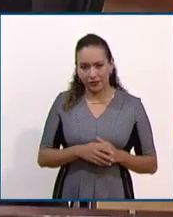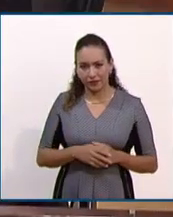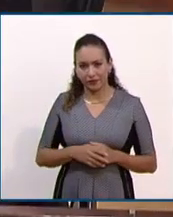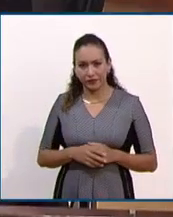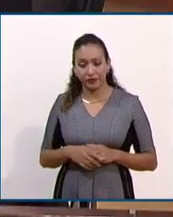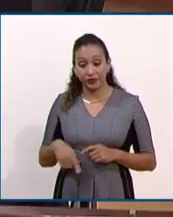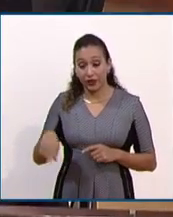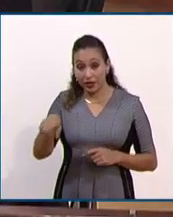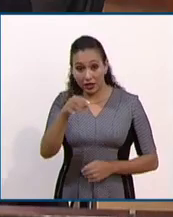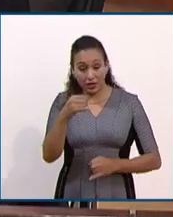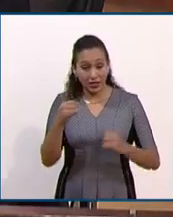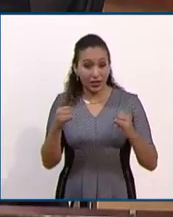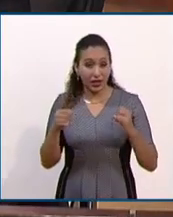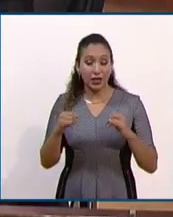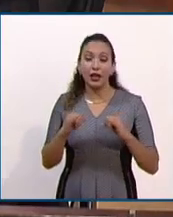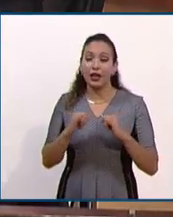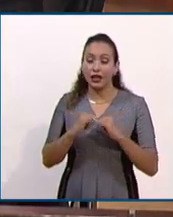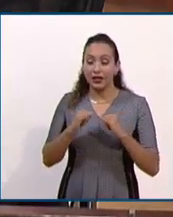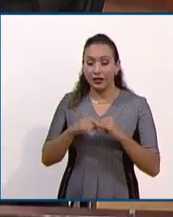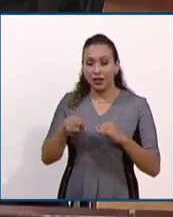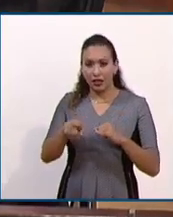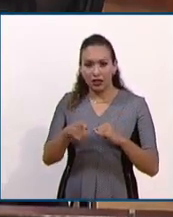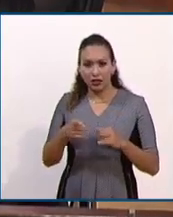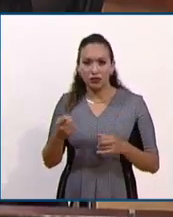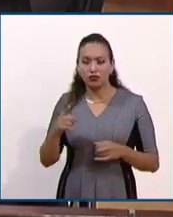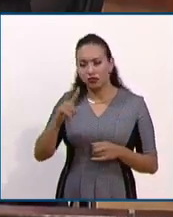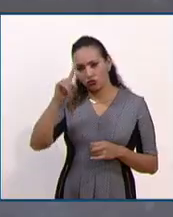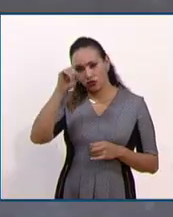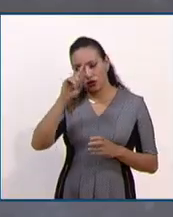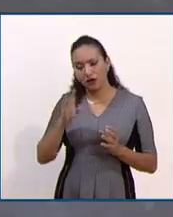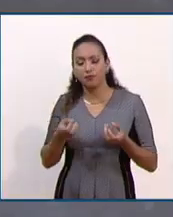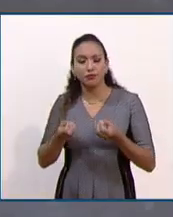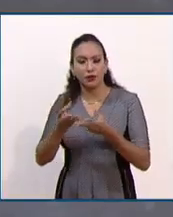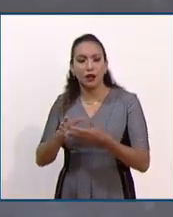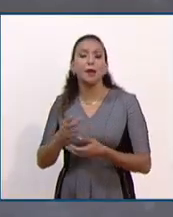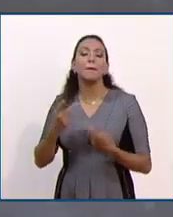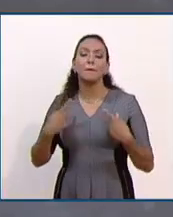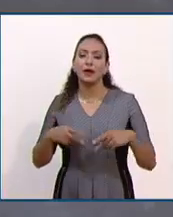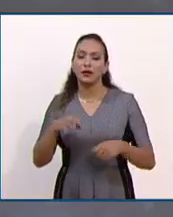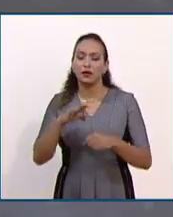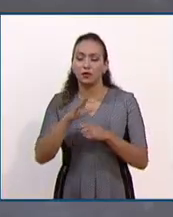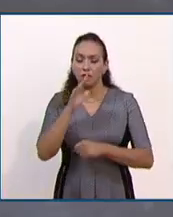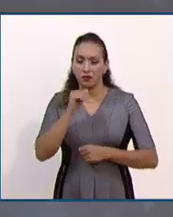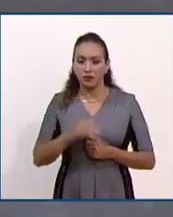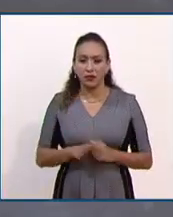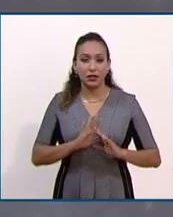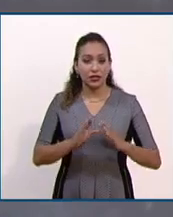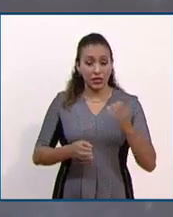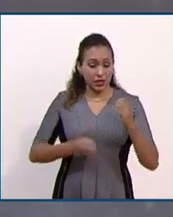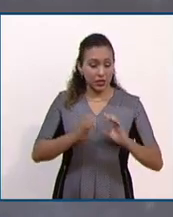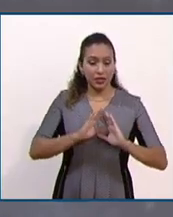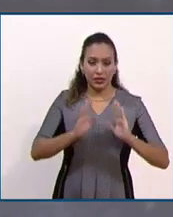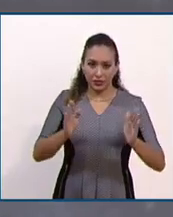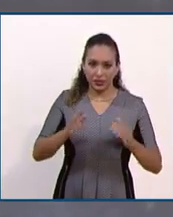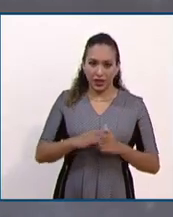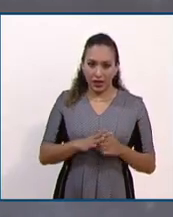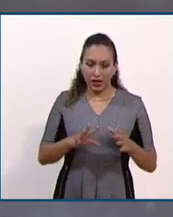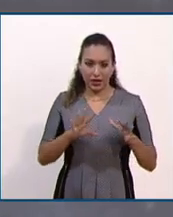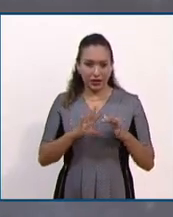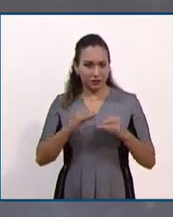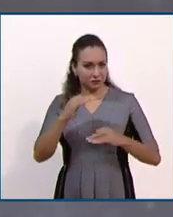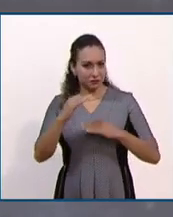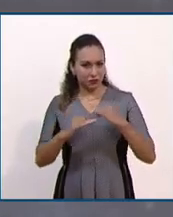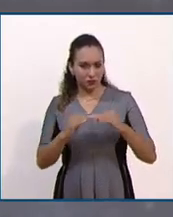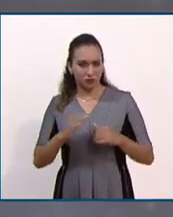está facultado para inhabilitar a consejeros electorales locales. La Sala Superior ya se ha pronunciado en el sentido de que